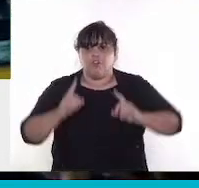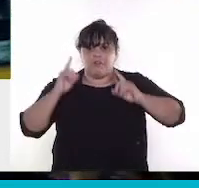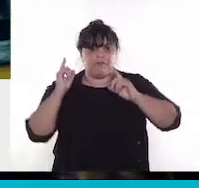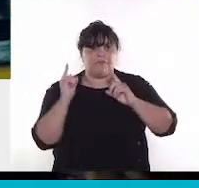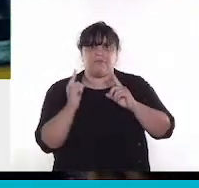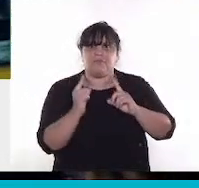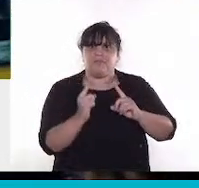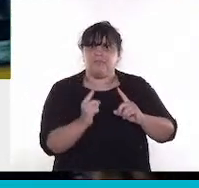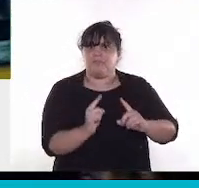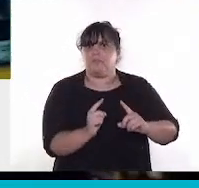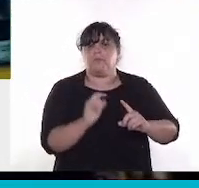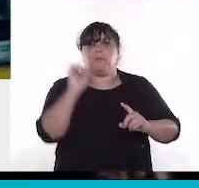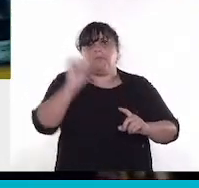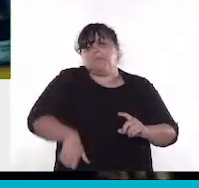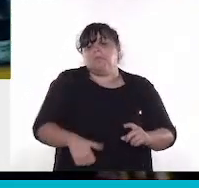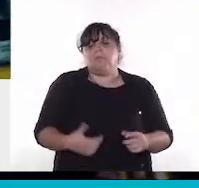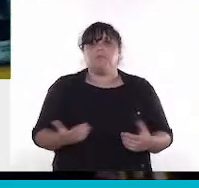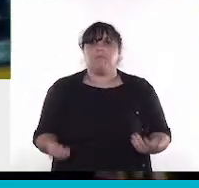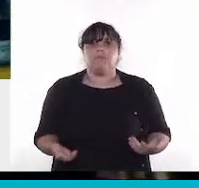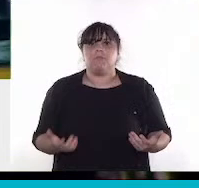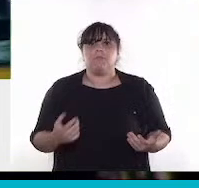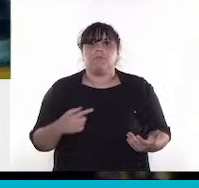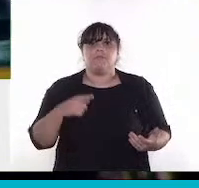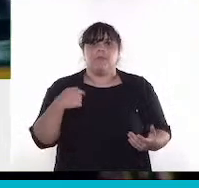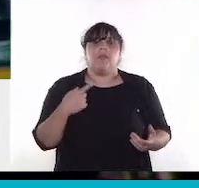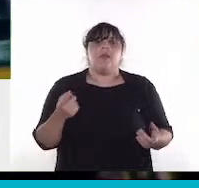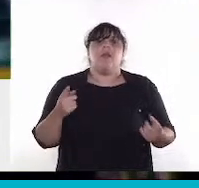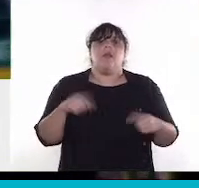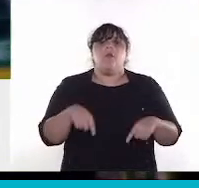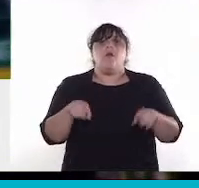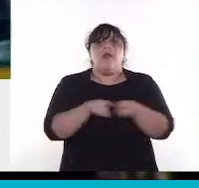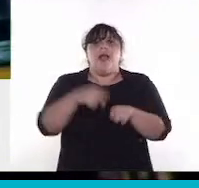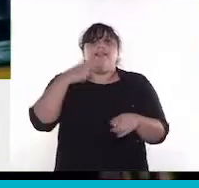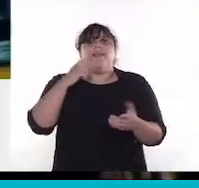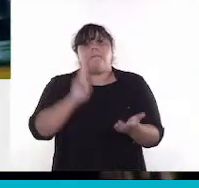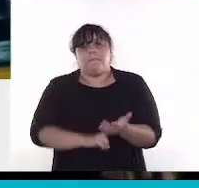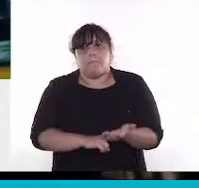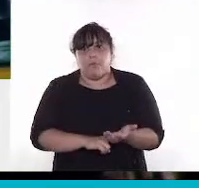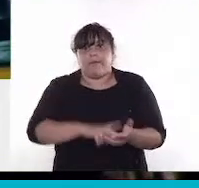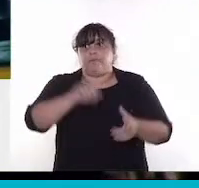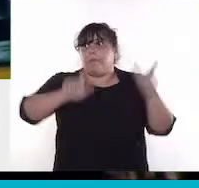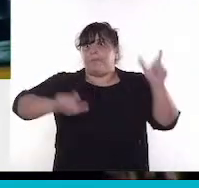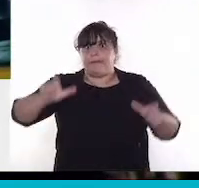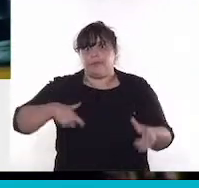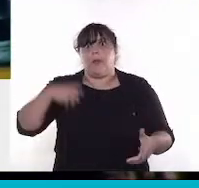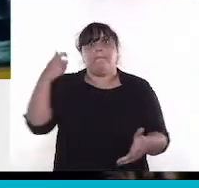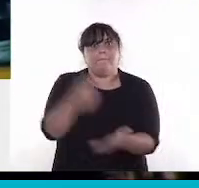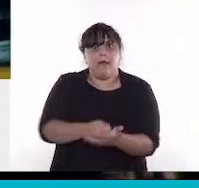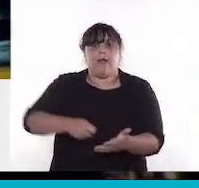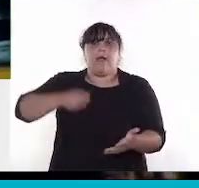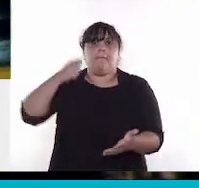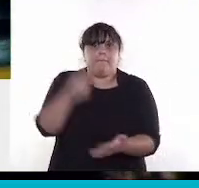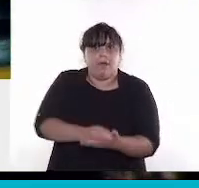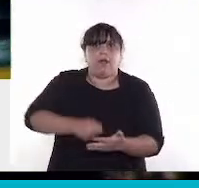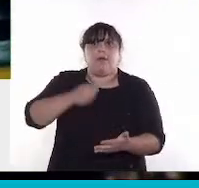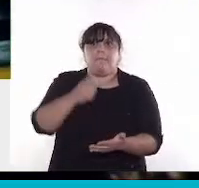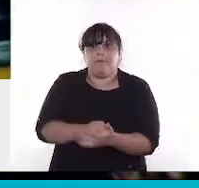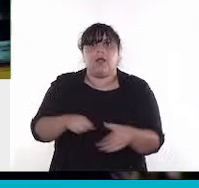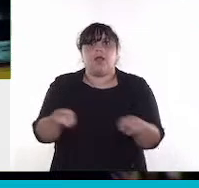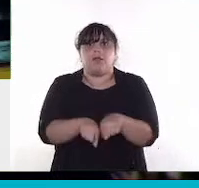error. Demoliendo en paralelo, ¿no?, a impuestos al ciudadano que sigue sosteniendo toda esta